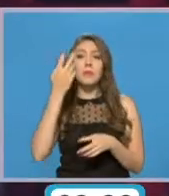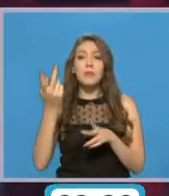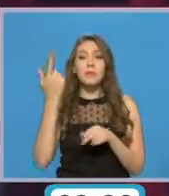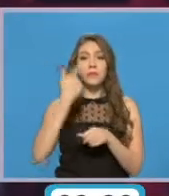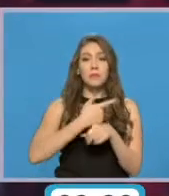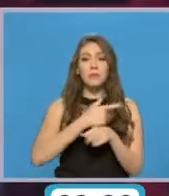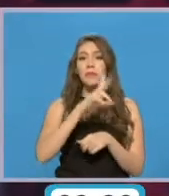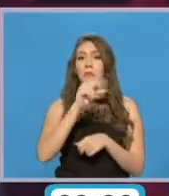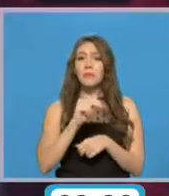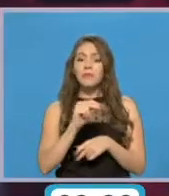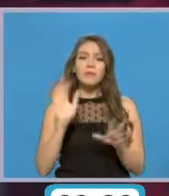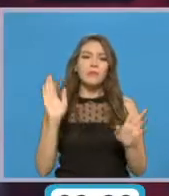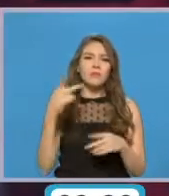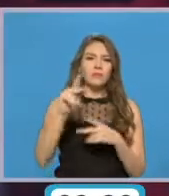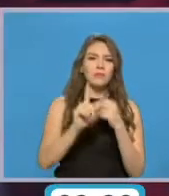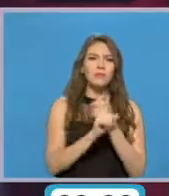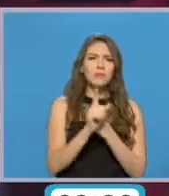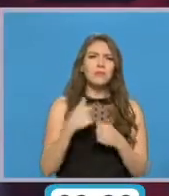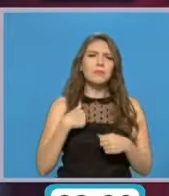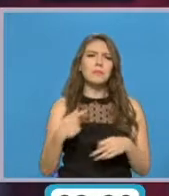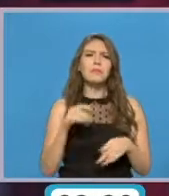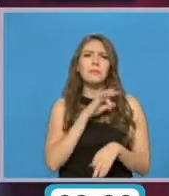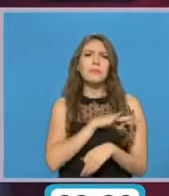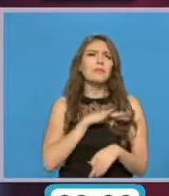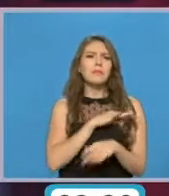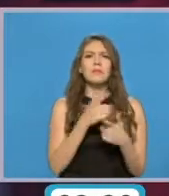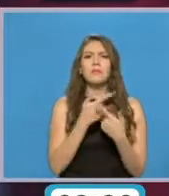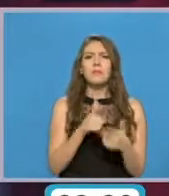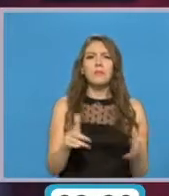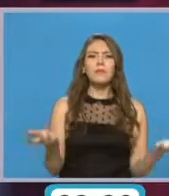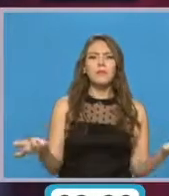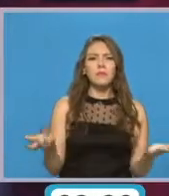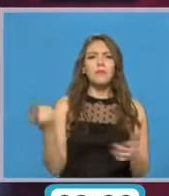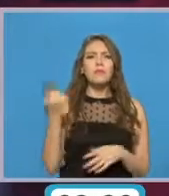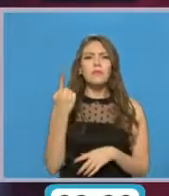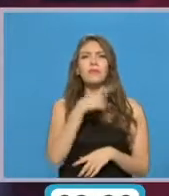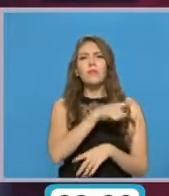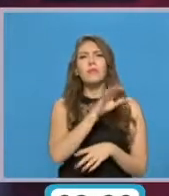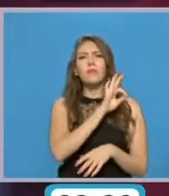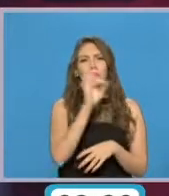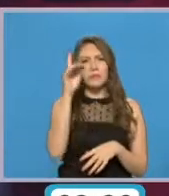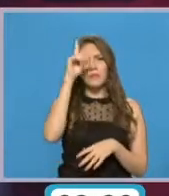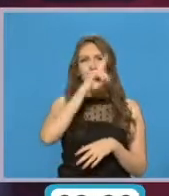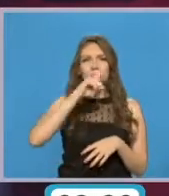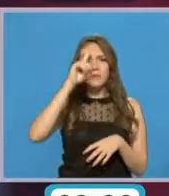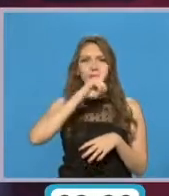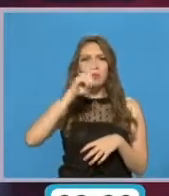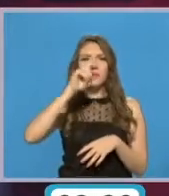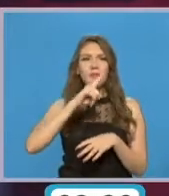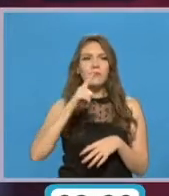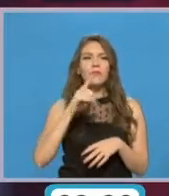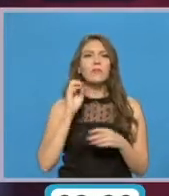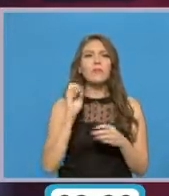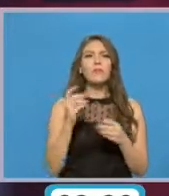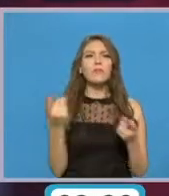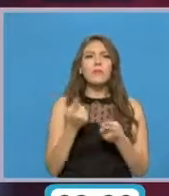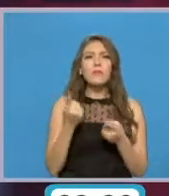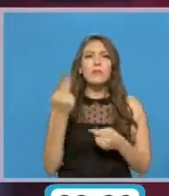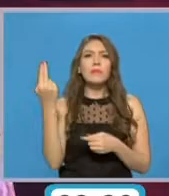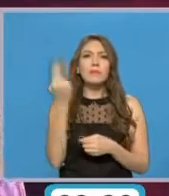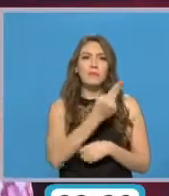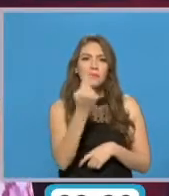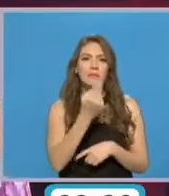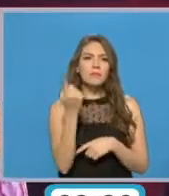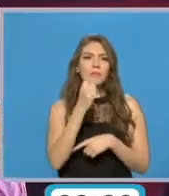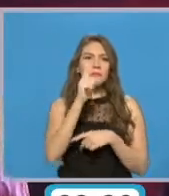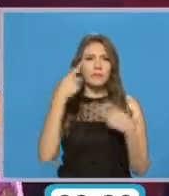el que no, y pues yo soy feliz como soy, no tengo por qué decirlo. ¿Qué tan recomendable o qué tan necesario es